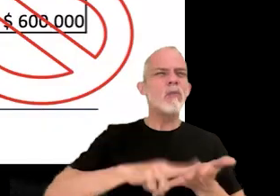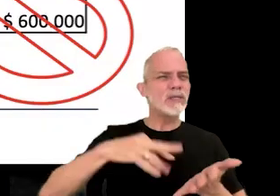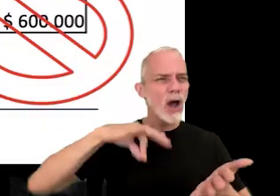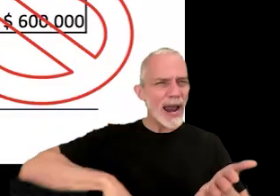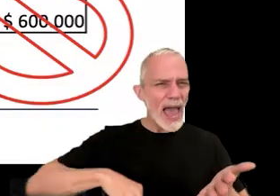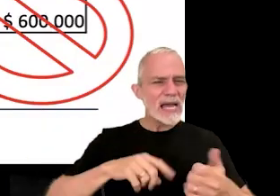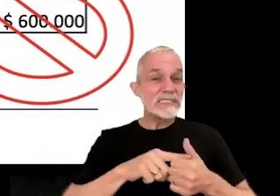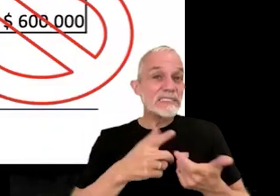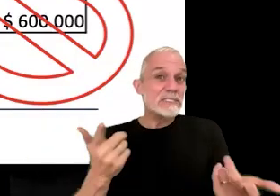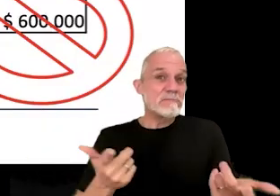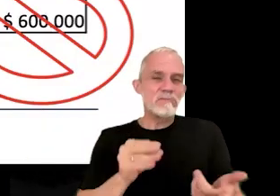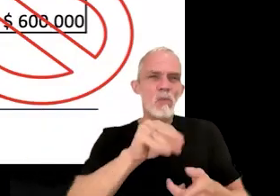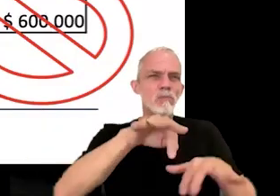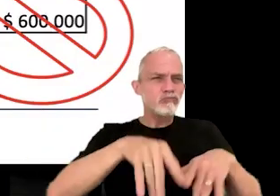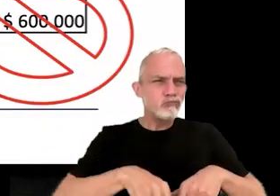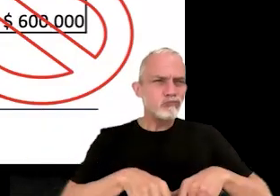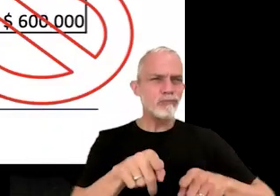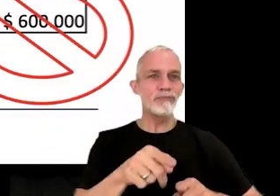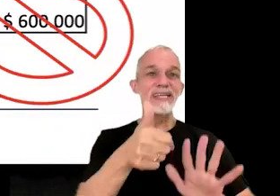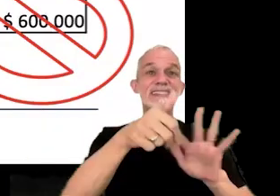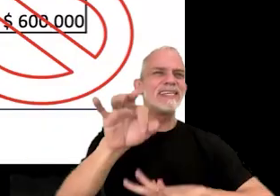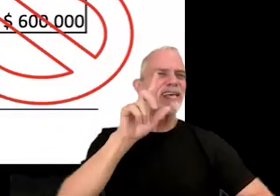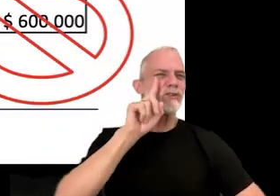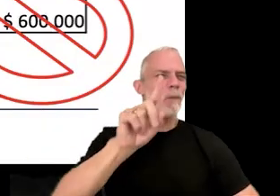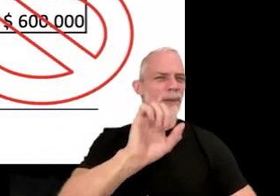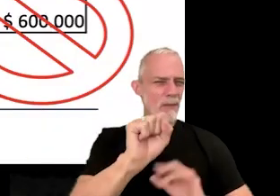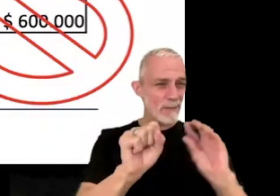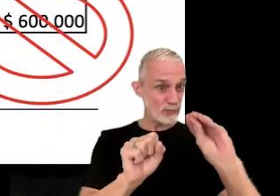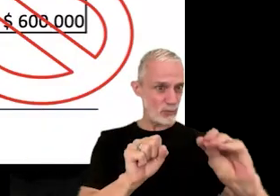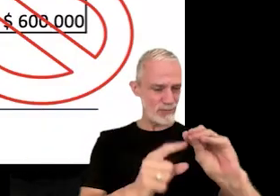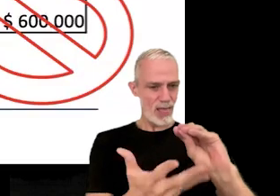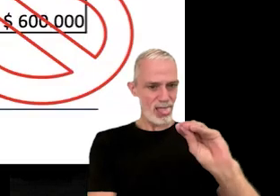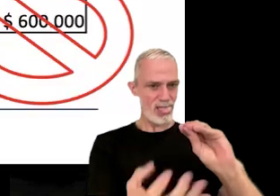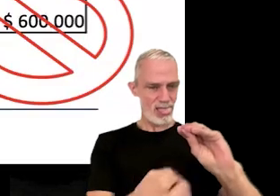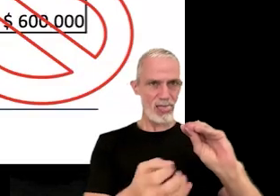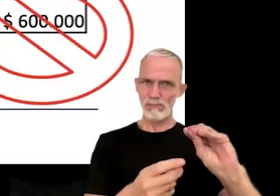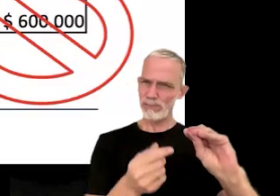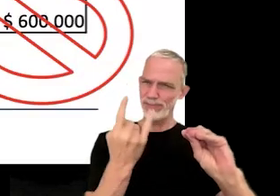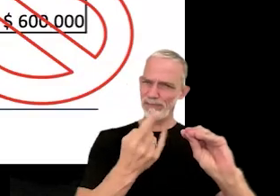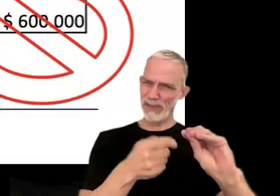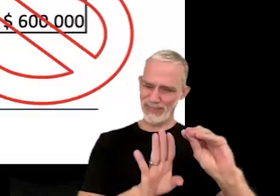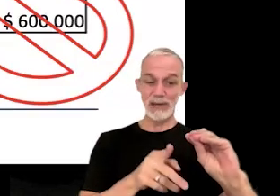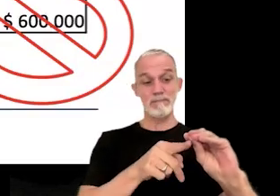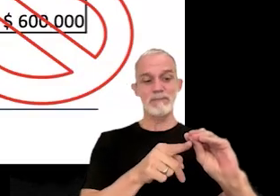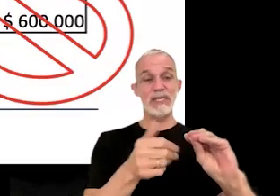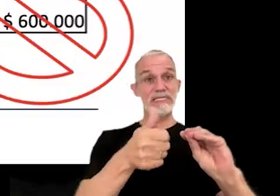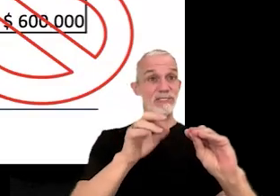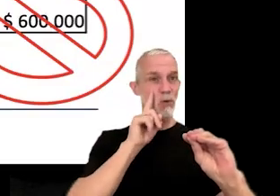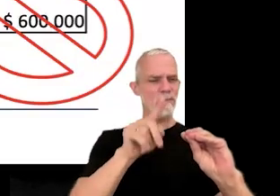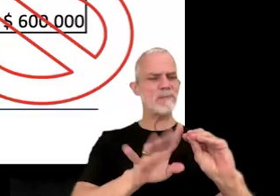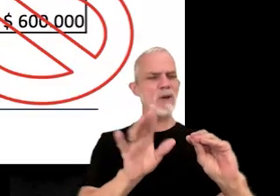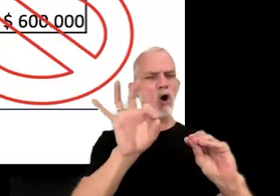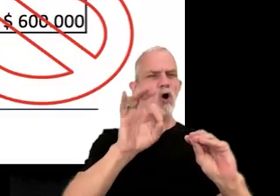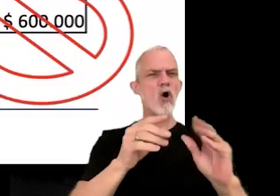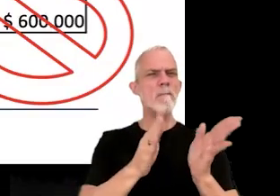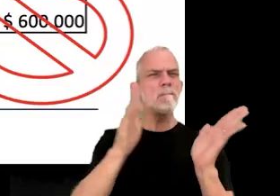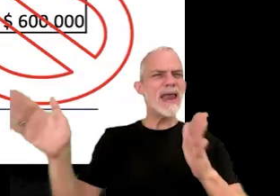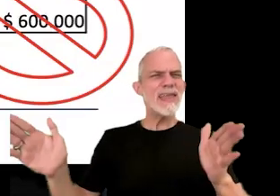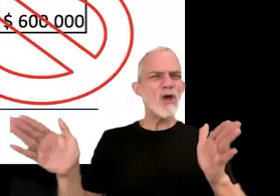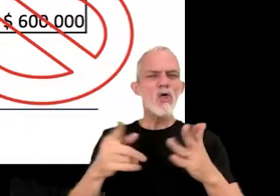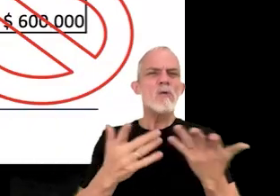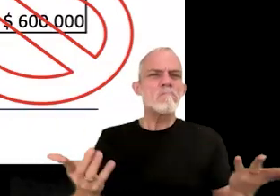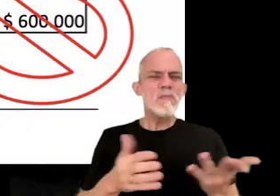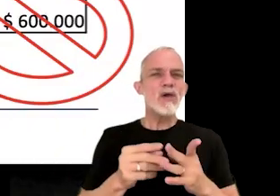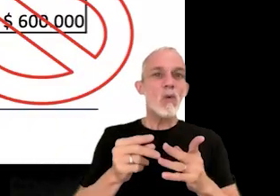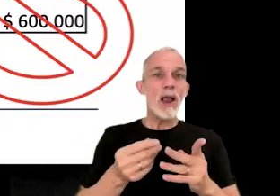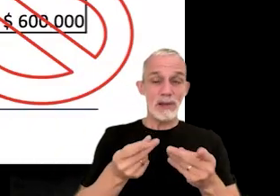en donde puso los 600.000 pesos de retenciones que no eran correctos? ¿Al periodo del